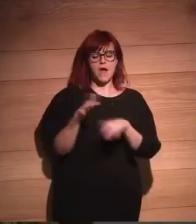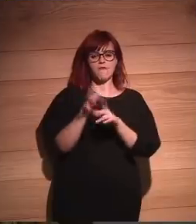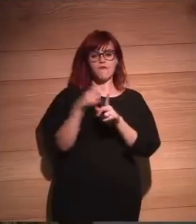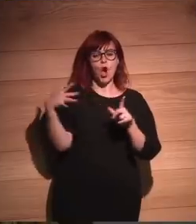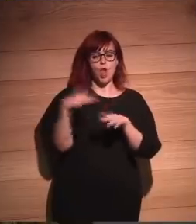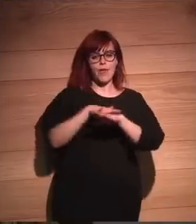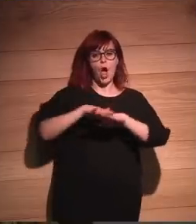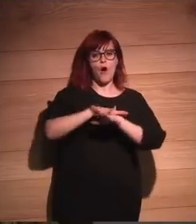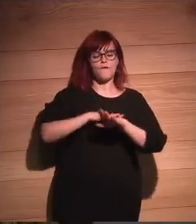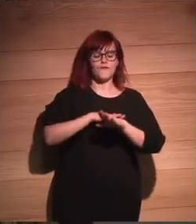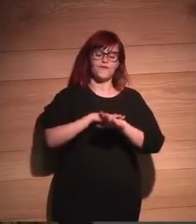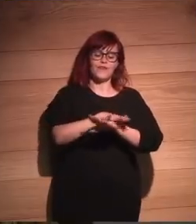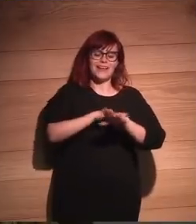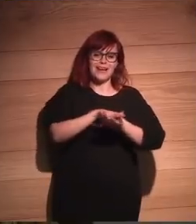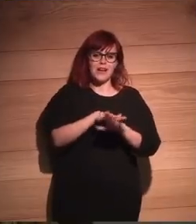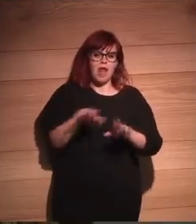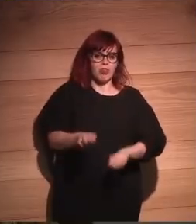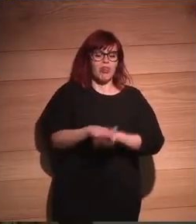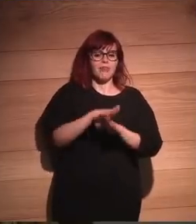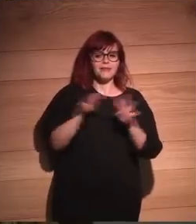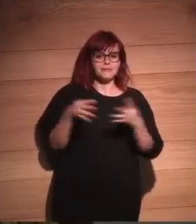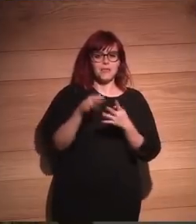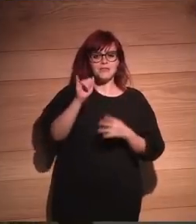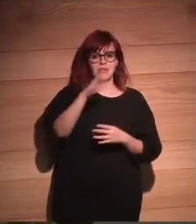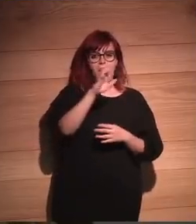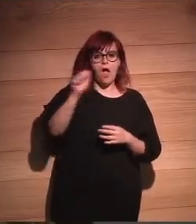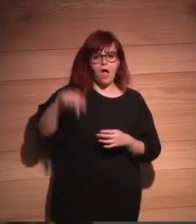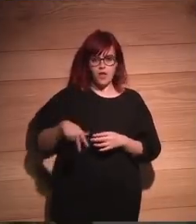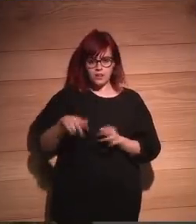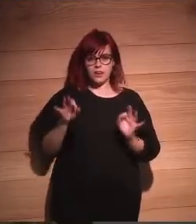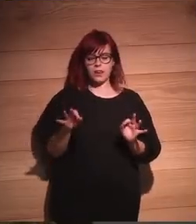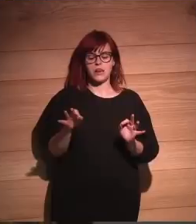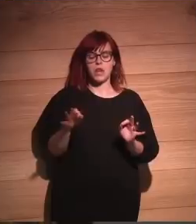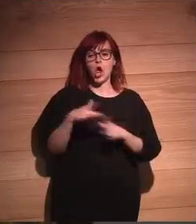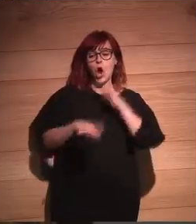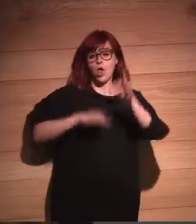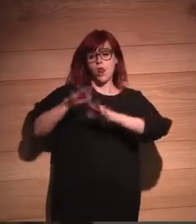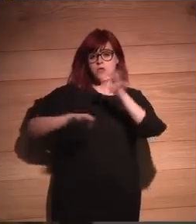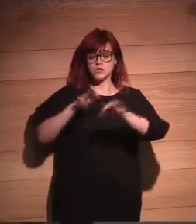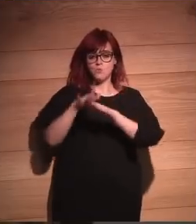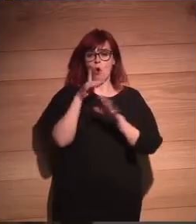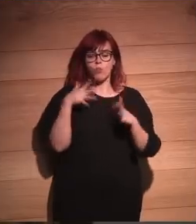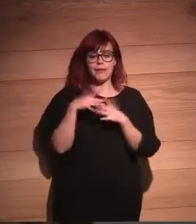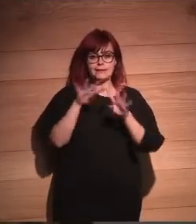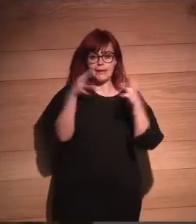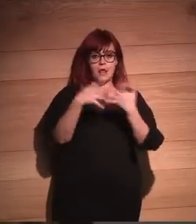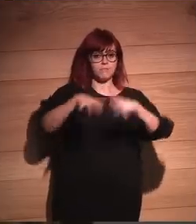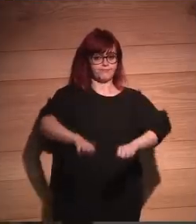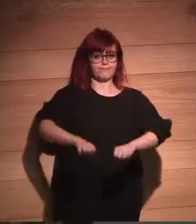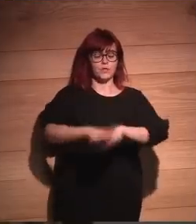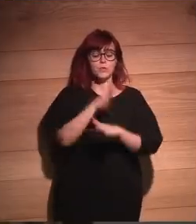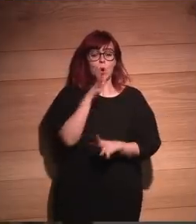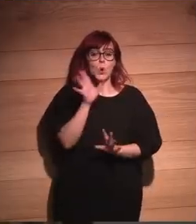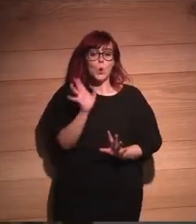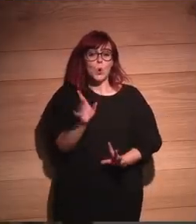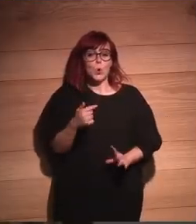Foro de Gobernanza de Internet es el contrapeso al ICANN, que es el organismo que domina Internet. Al final, yo